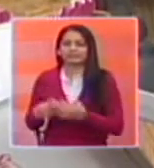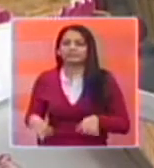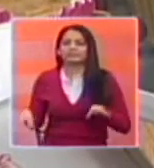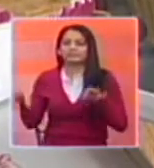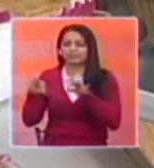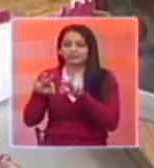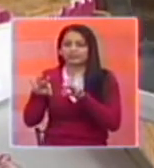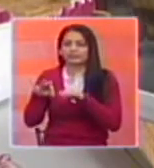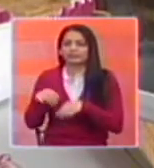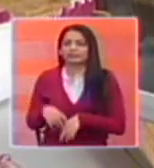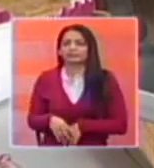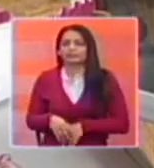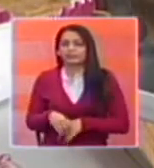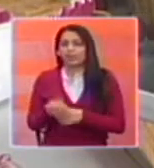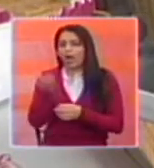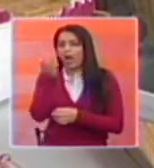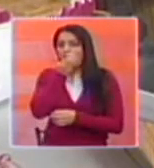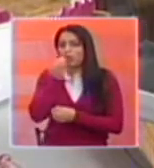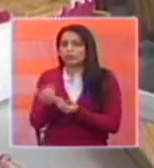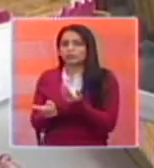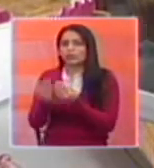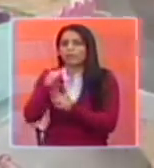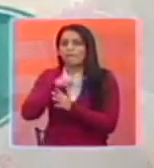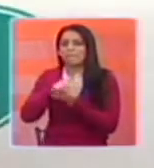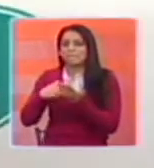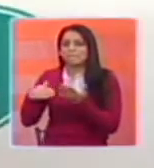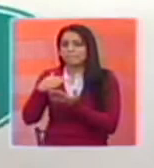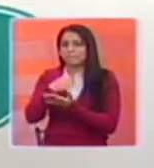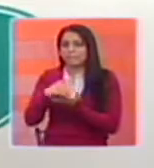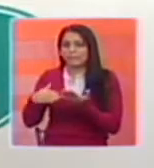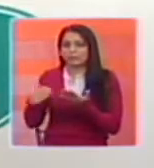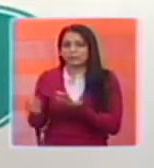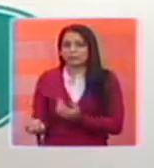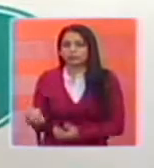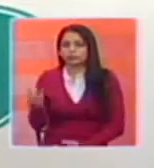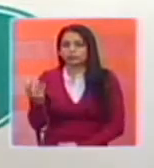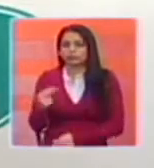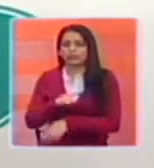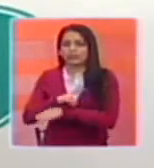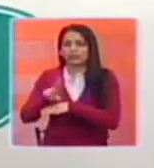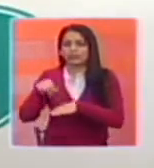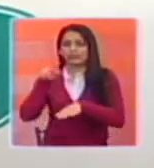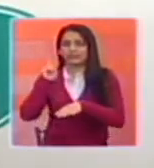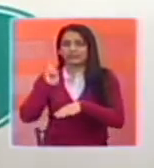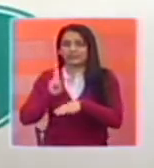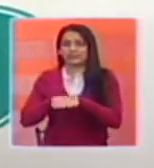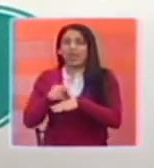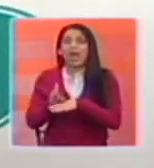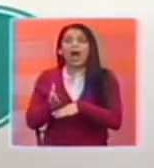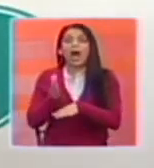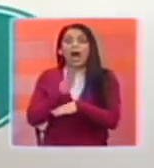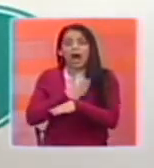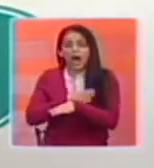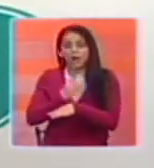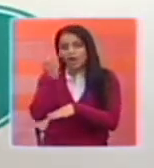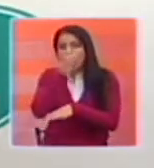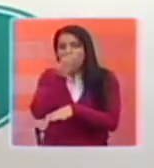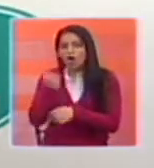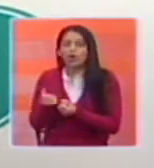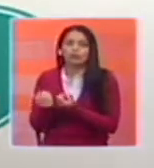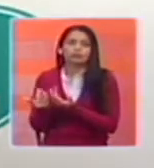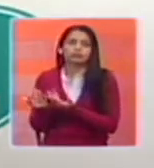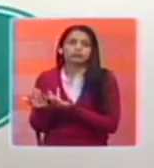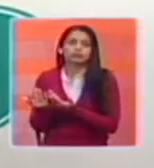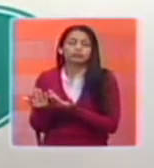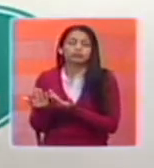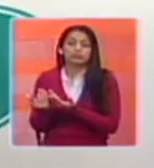temperatura media, ojo, temperatura media, y siempre con un horno precalentado. Yo ya les he explicado por qué